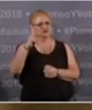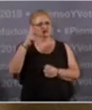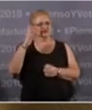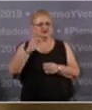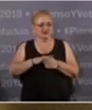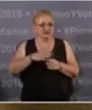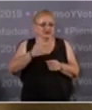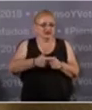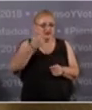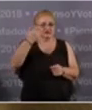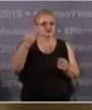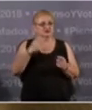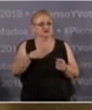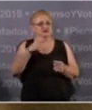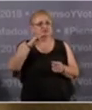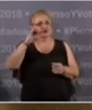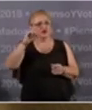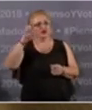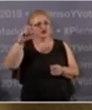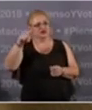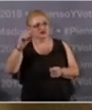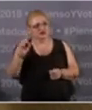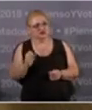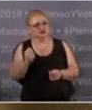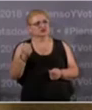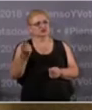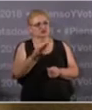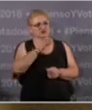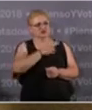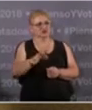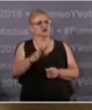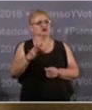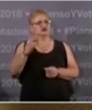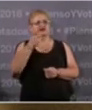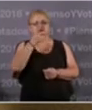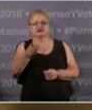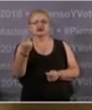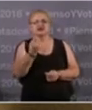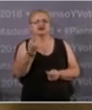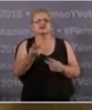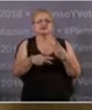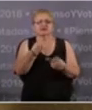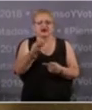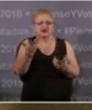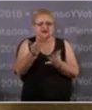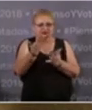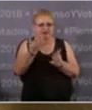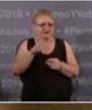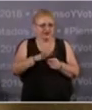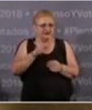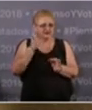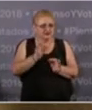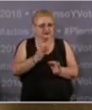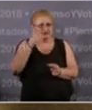son delitos. Entonces, ¿podría mencionar qué estrategias va a impulsar desde la Cámara de Diputados específicamente para